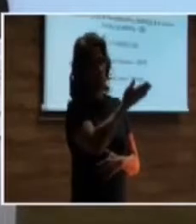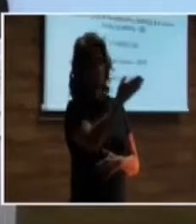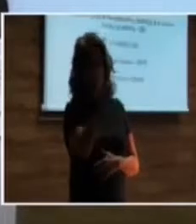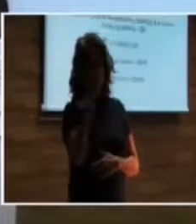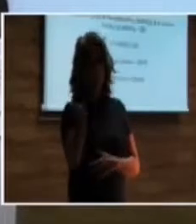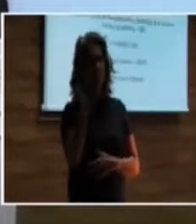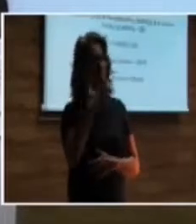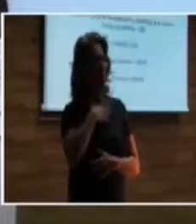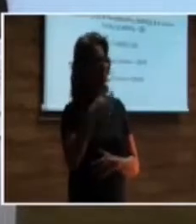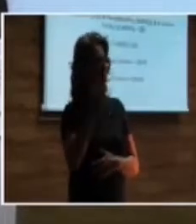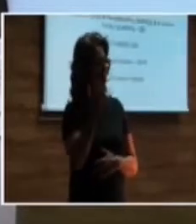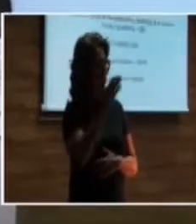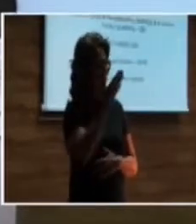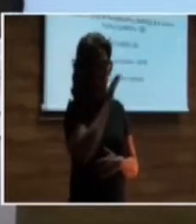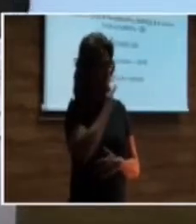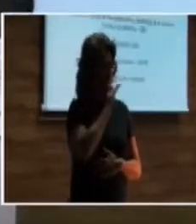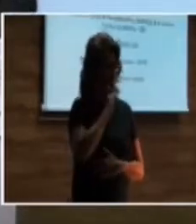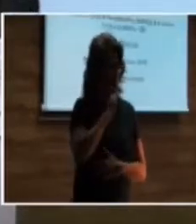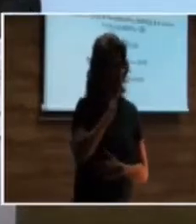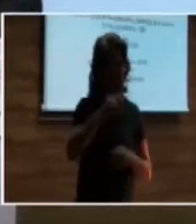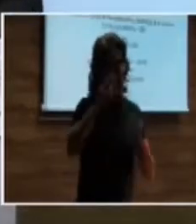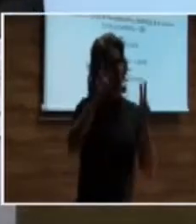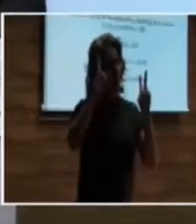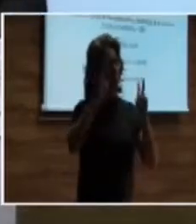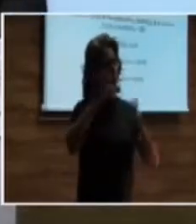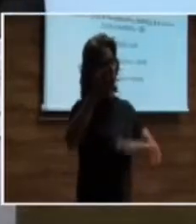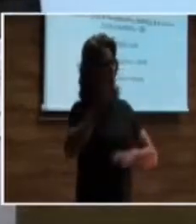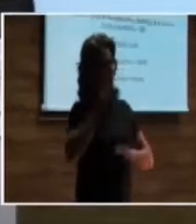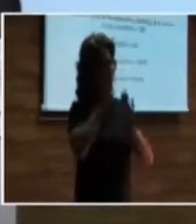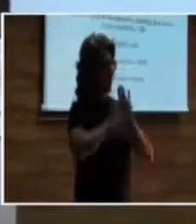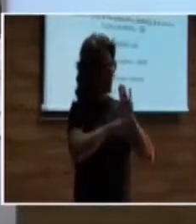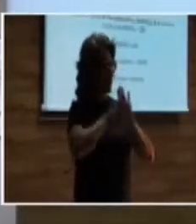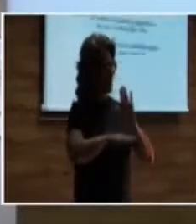conocer la importancia de un programa.